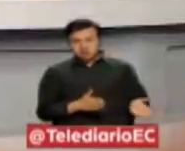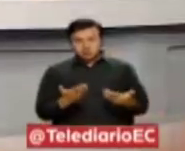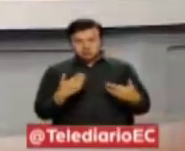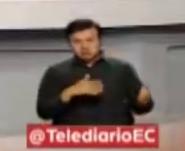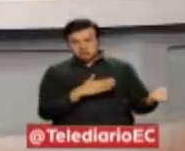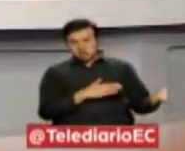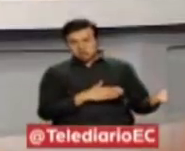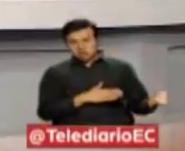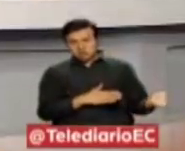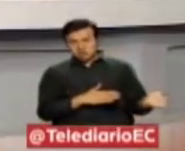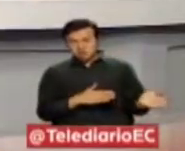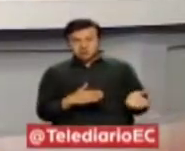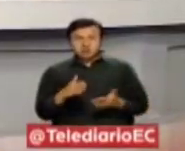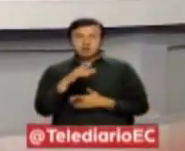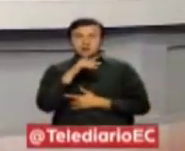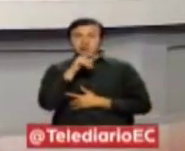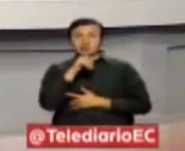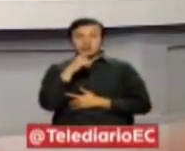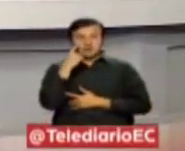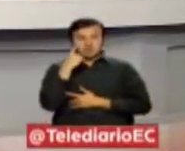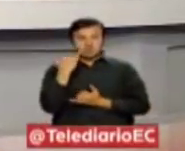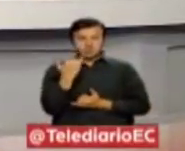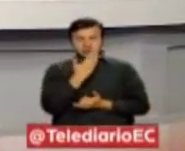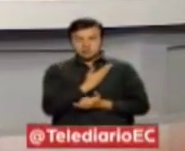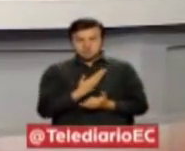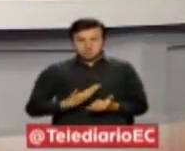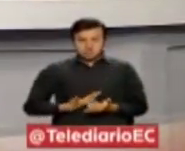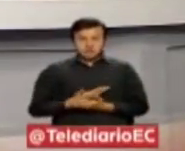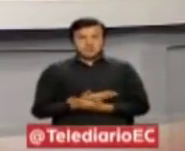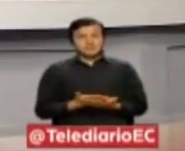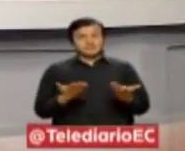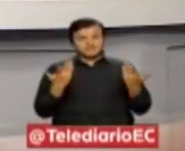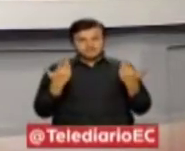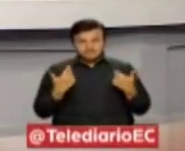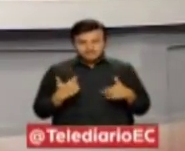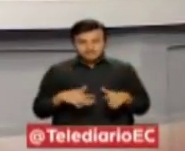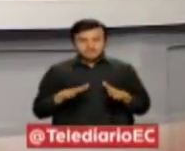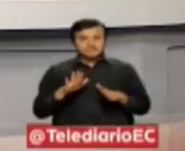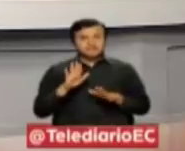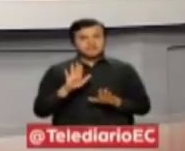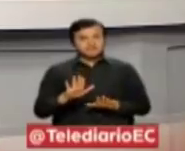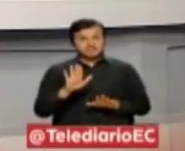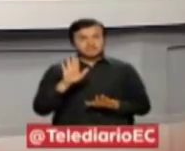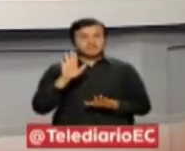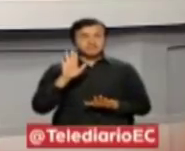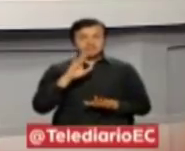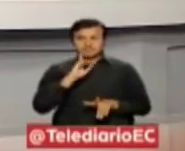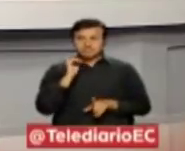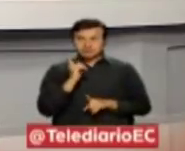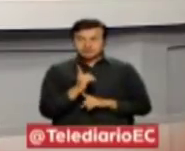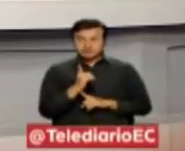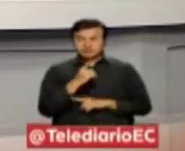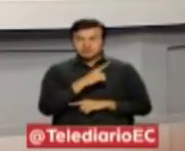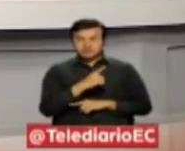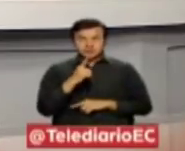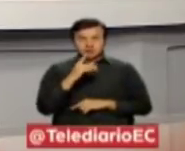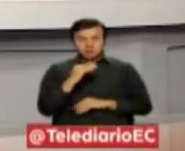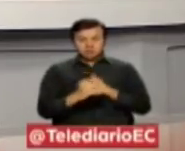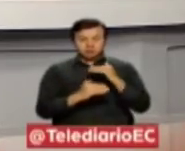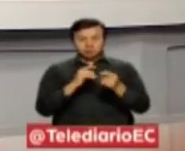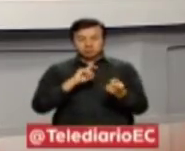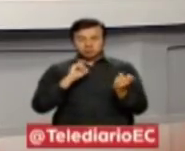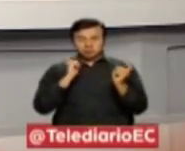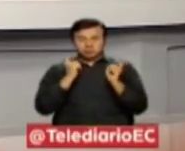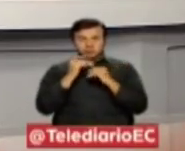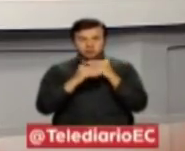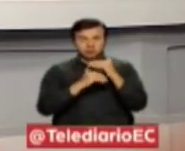han sido alejados por parte del actual mandatario, y eventualmente me entiendo yo que ese proceso de transición ha sido